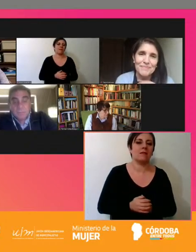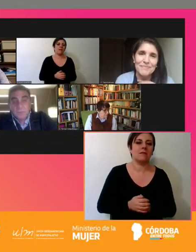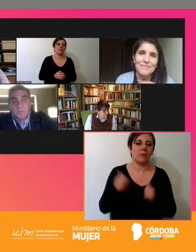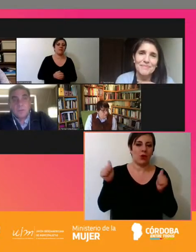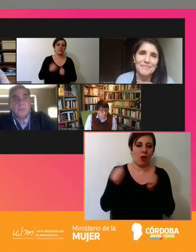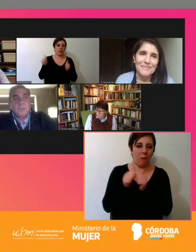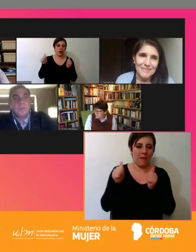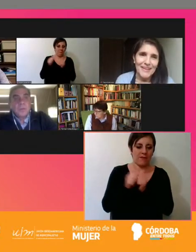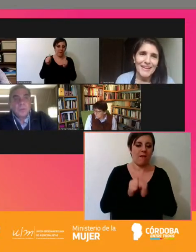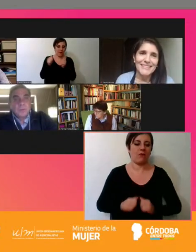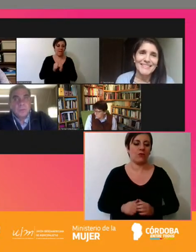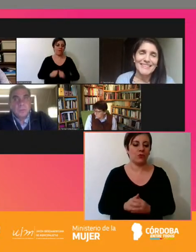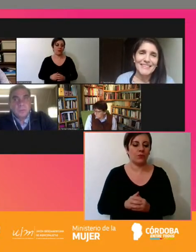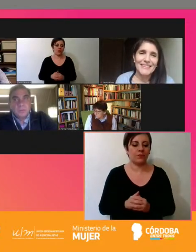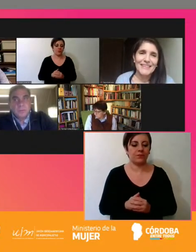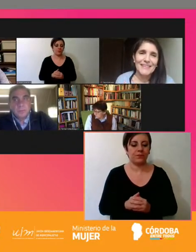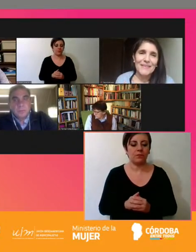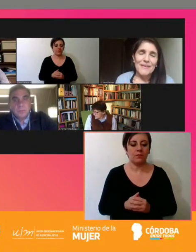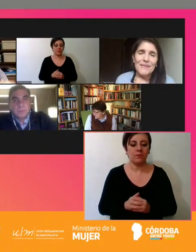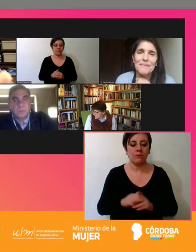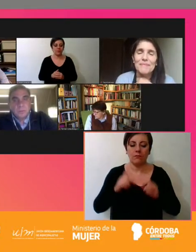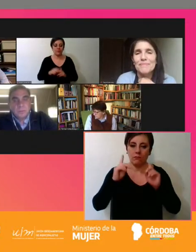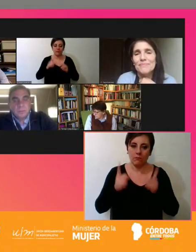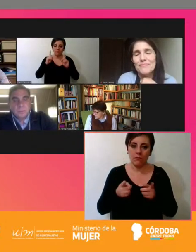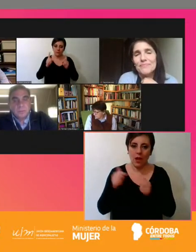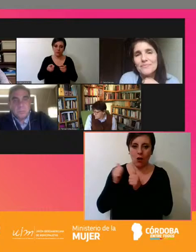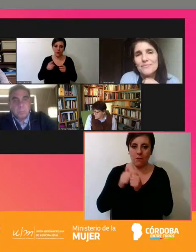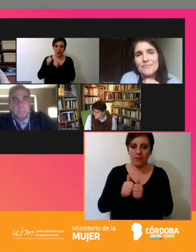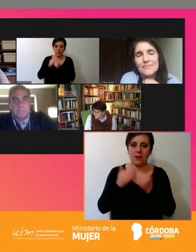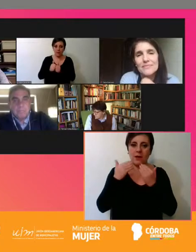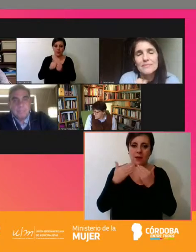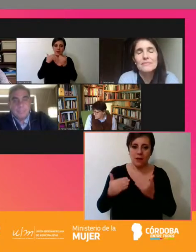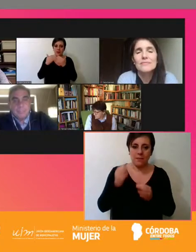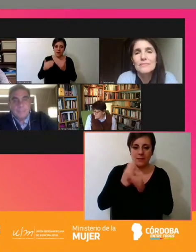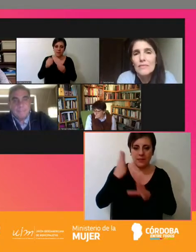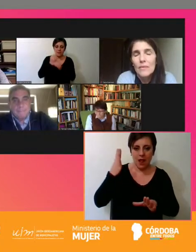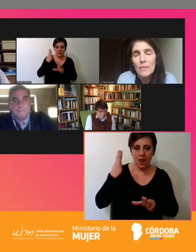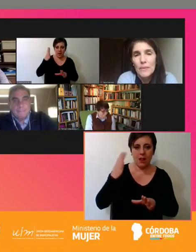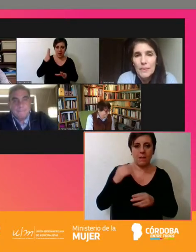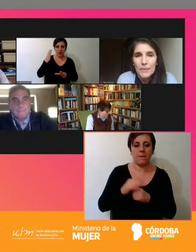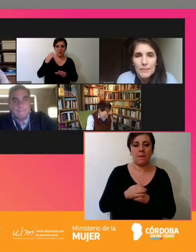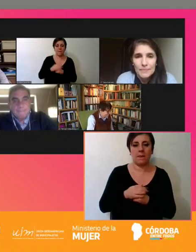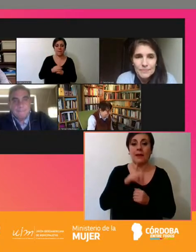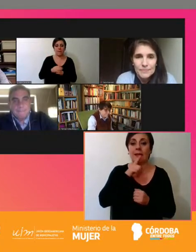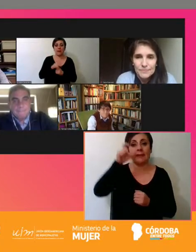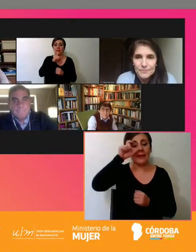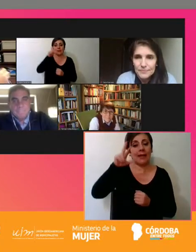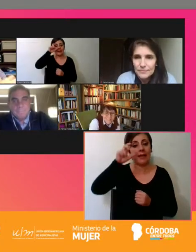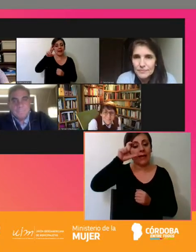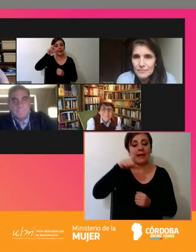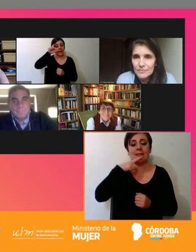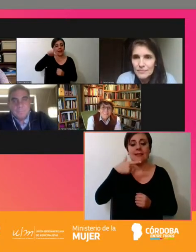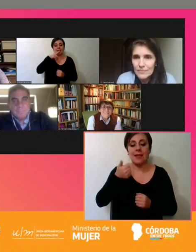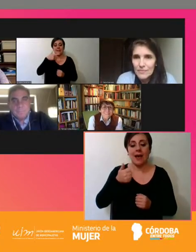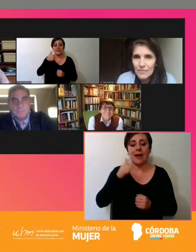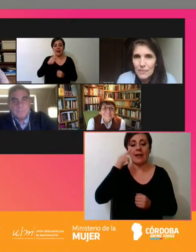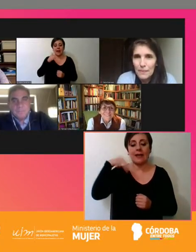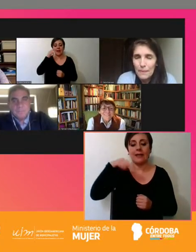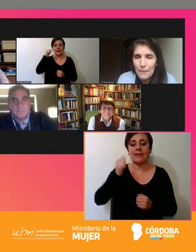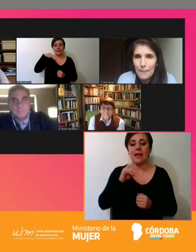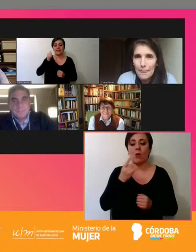acompañarnos. También nos acompaña, y agradecerle especialmente, a Teresa Inchaustegui, que es